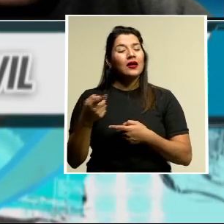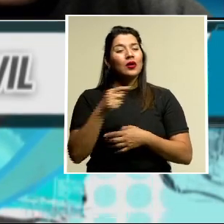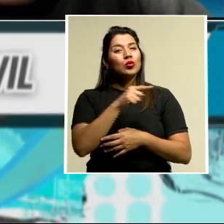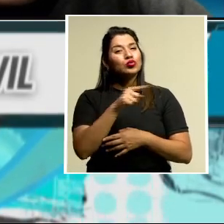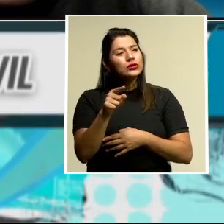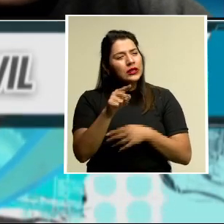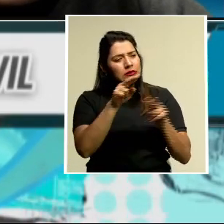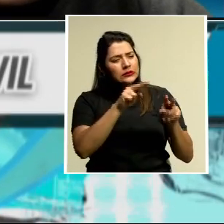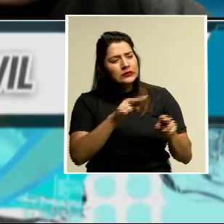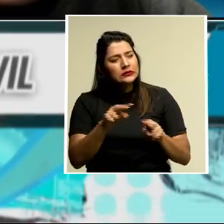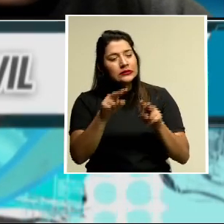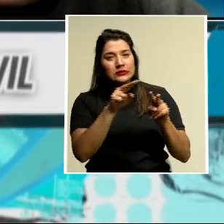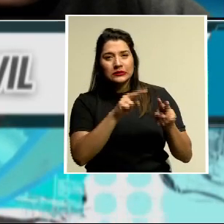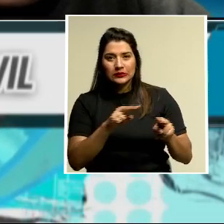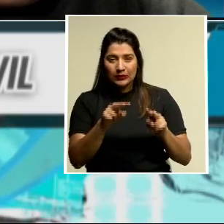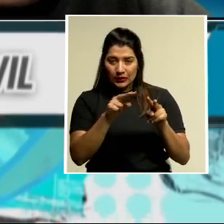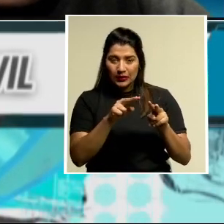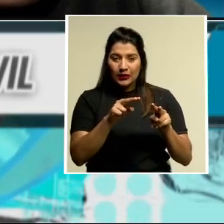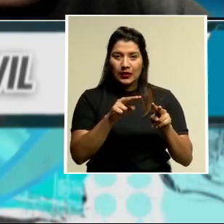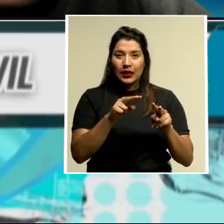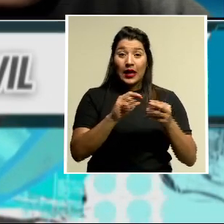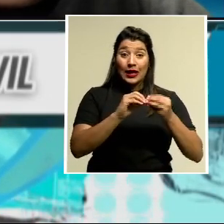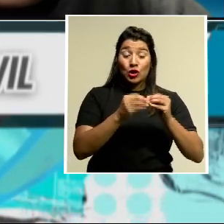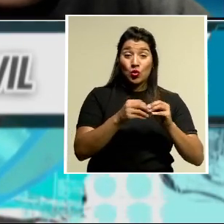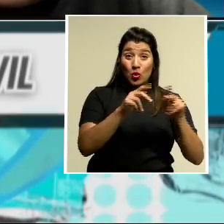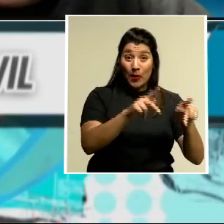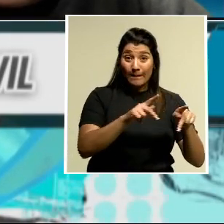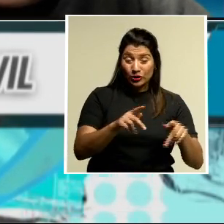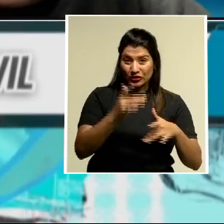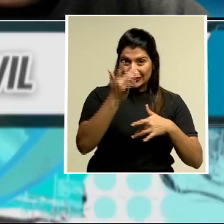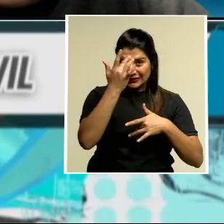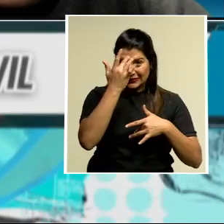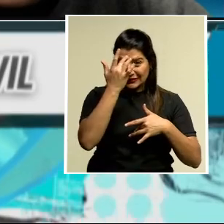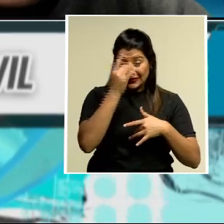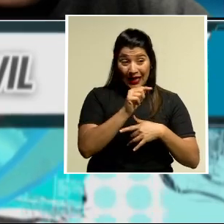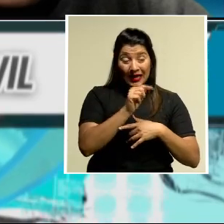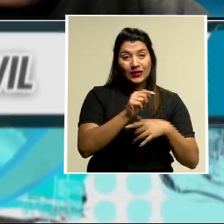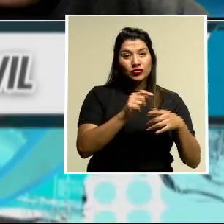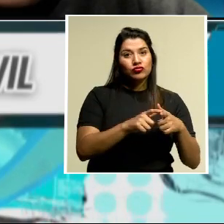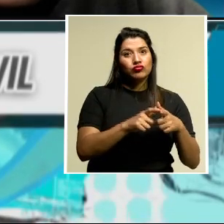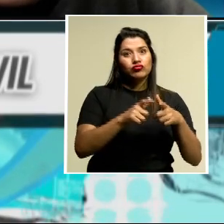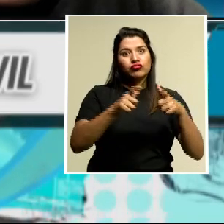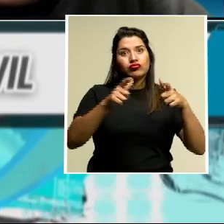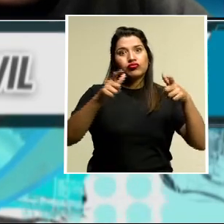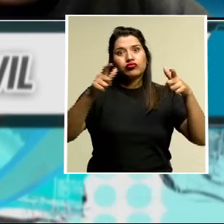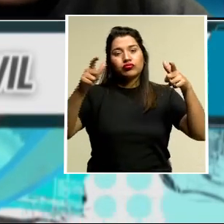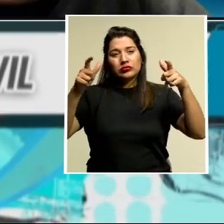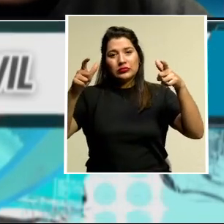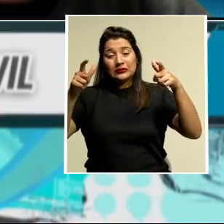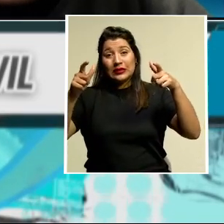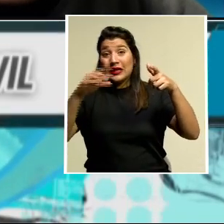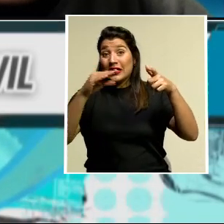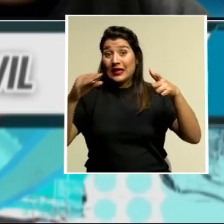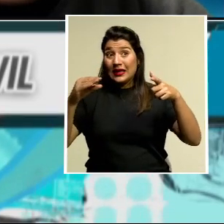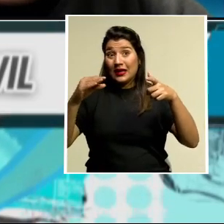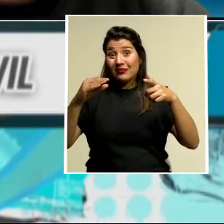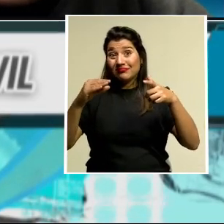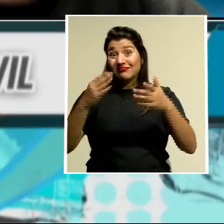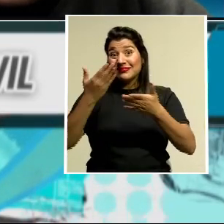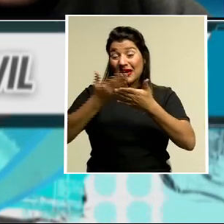comportamiento. Conjuntamente, estas medidas obviamente se complementan, las de restricción vehicular, por ejemplo,